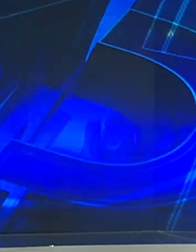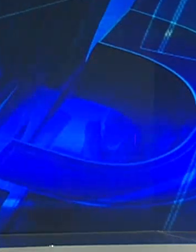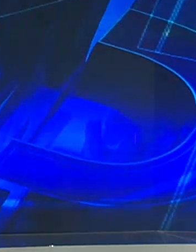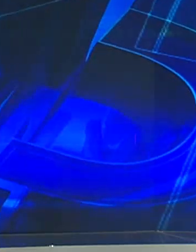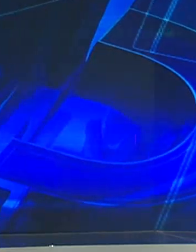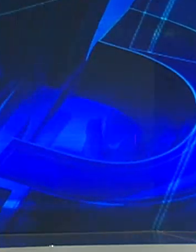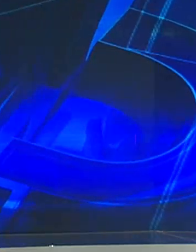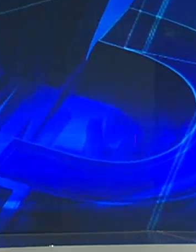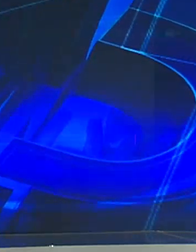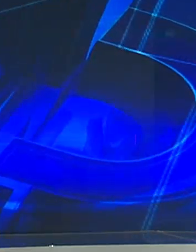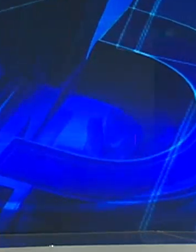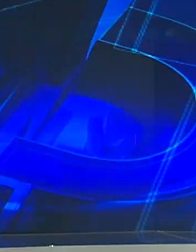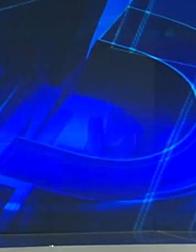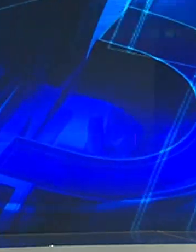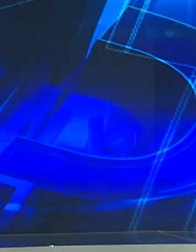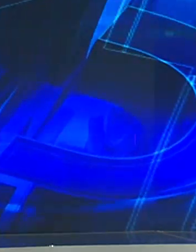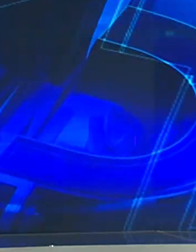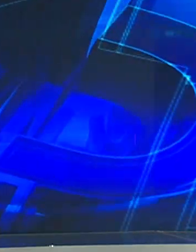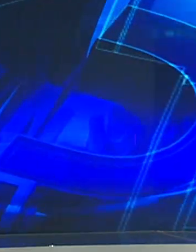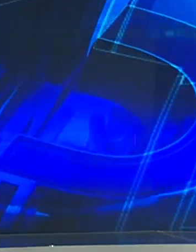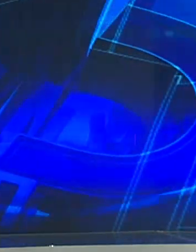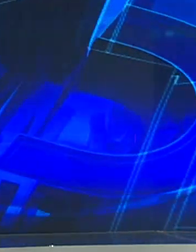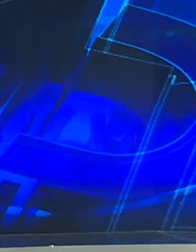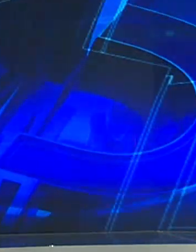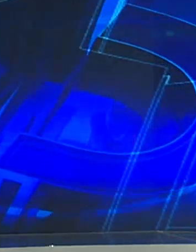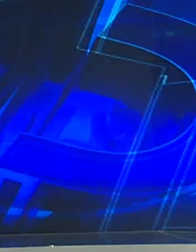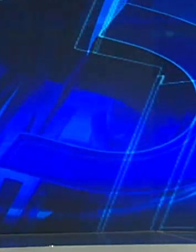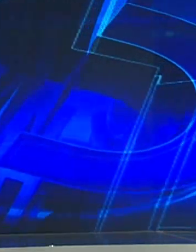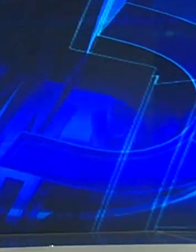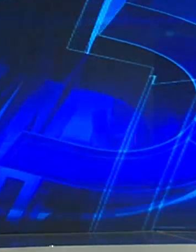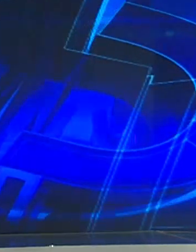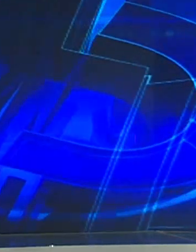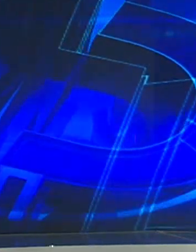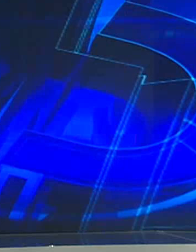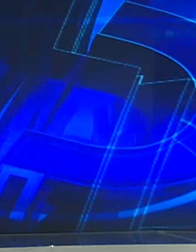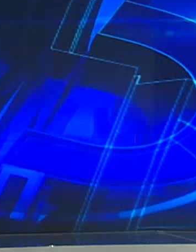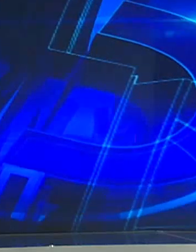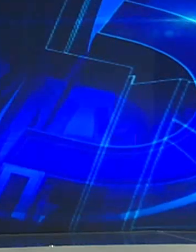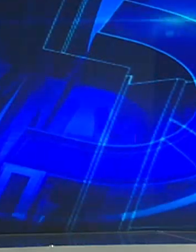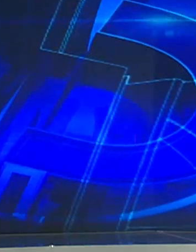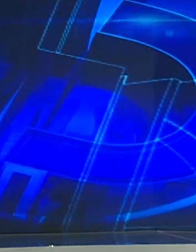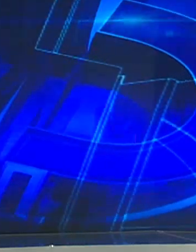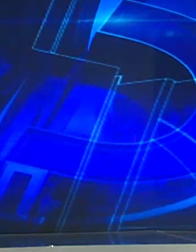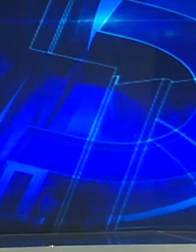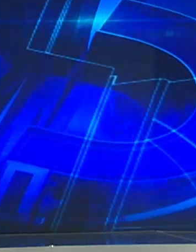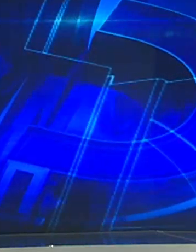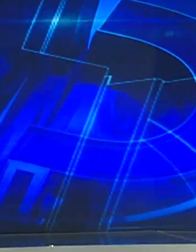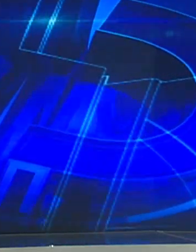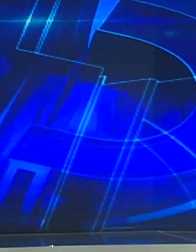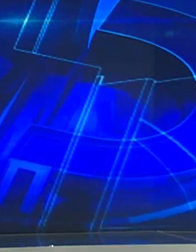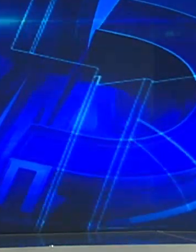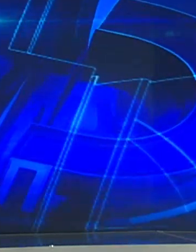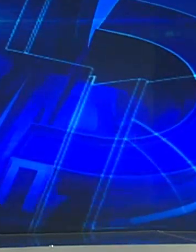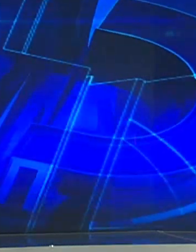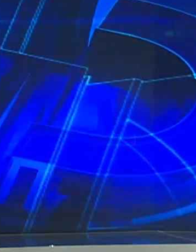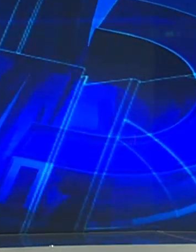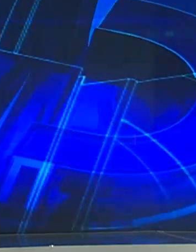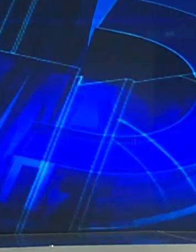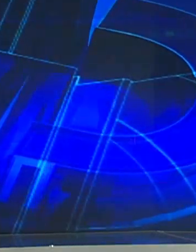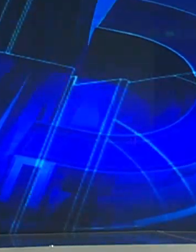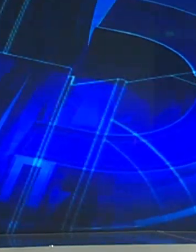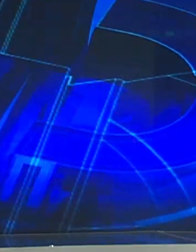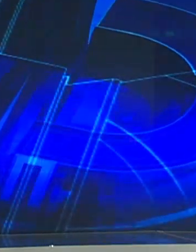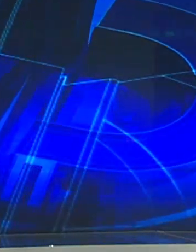Esta mañana el presidente Andrés Manuel López Obrador condenó las amenazas en contra de nuestra compañera periodista Azucena Uresti. Durante su conferencia